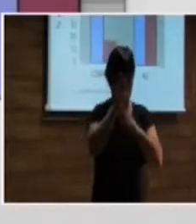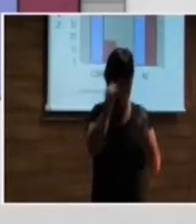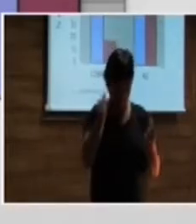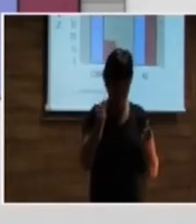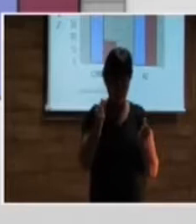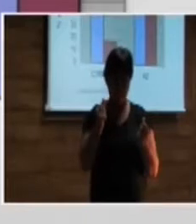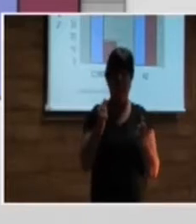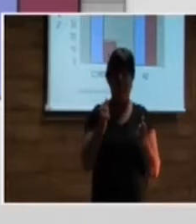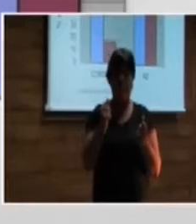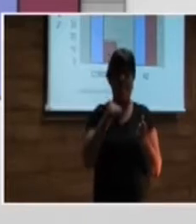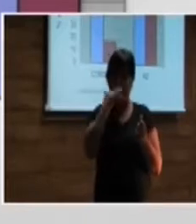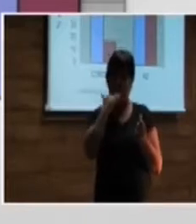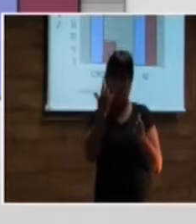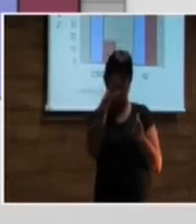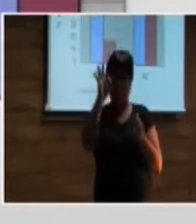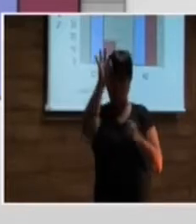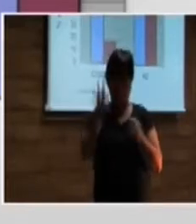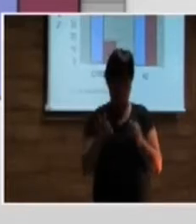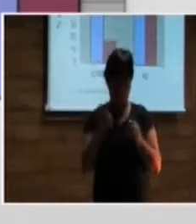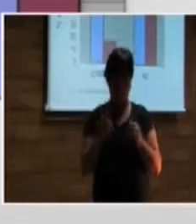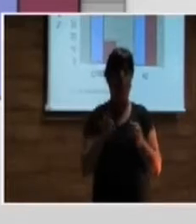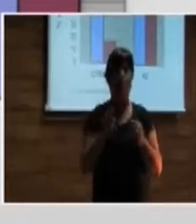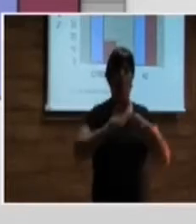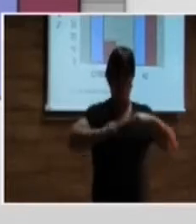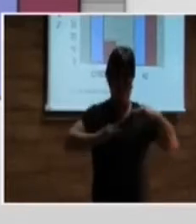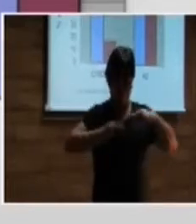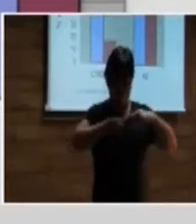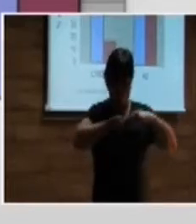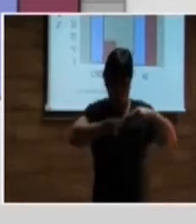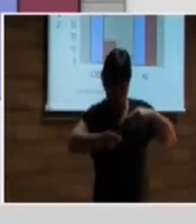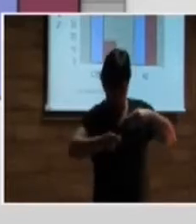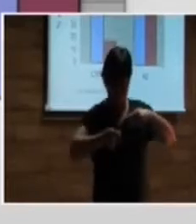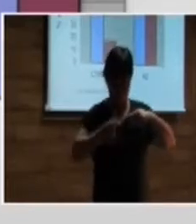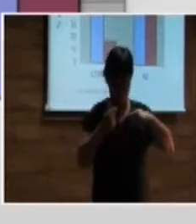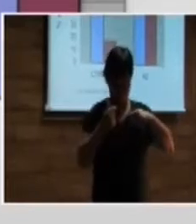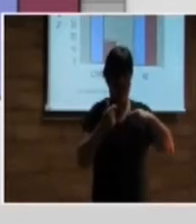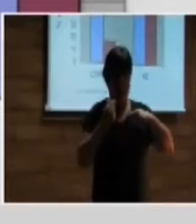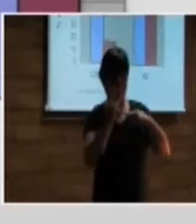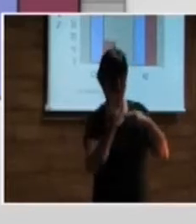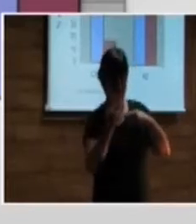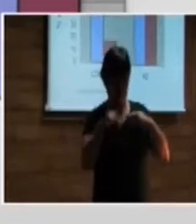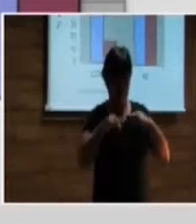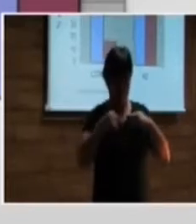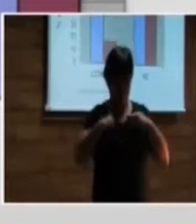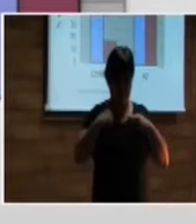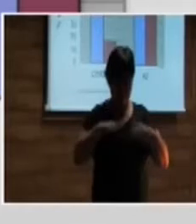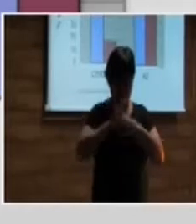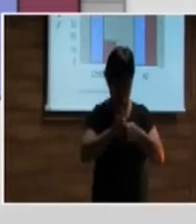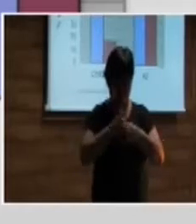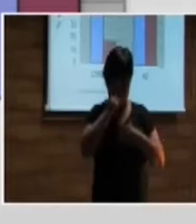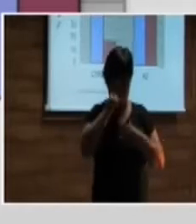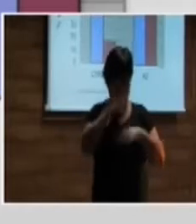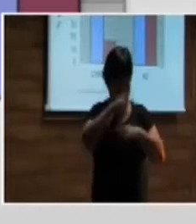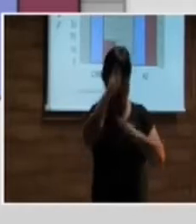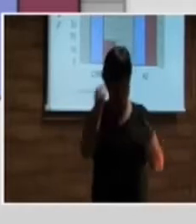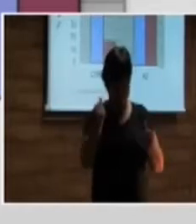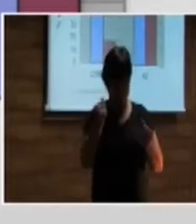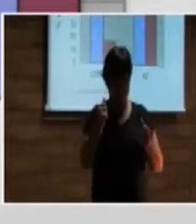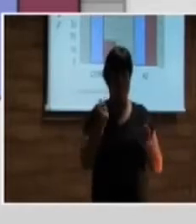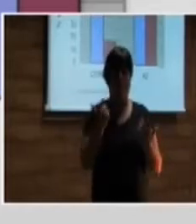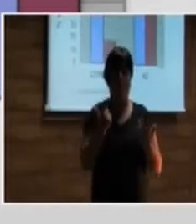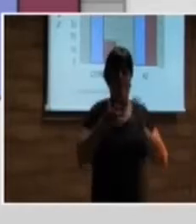un cromosoma 4 en forma heterocigota u homocigota en la enfermedad de Alzheimer. En cambio, pacientes controles tienen menos